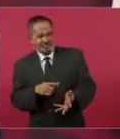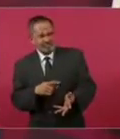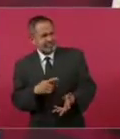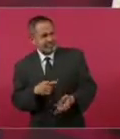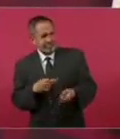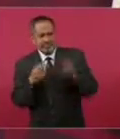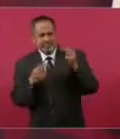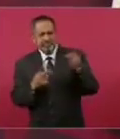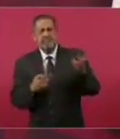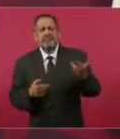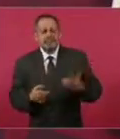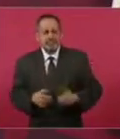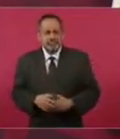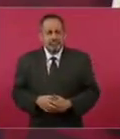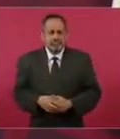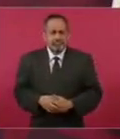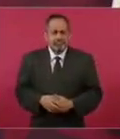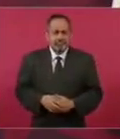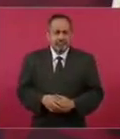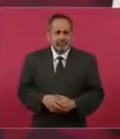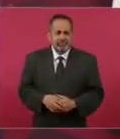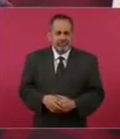la